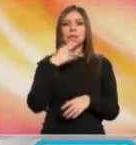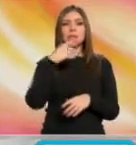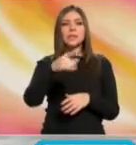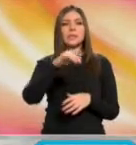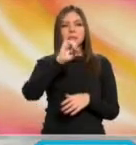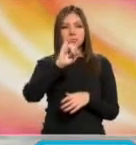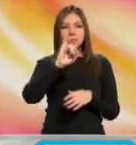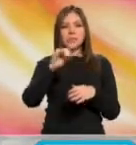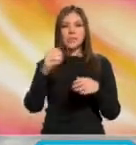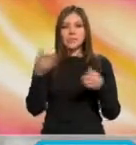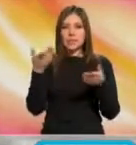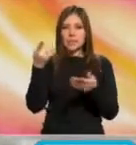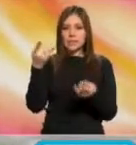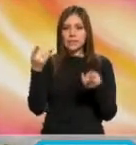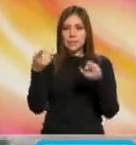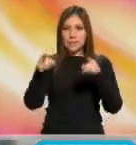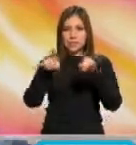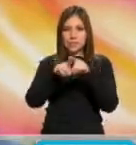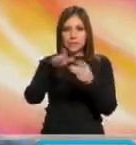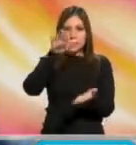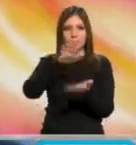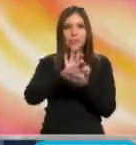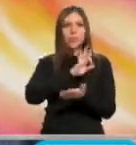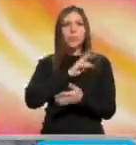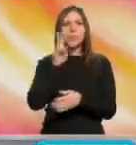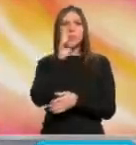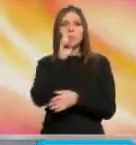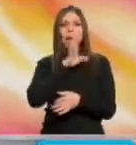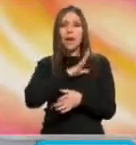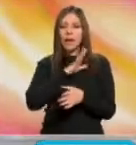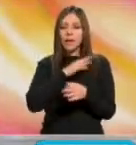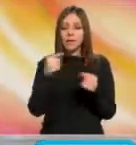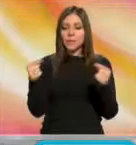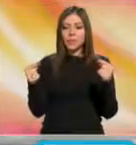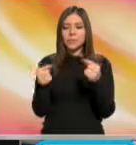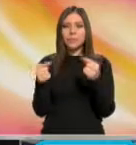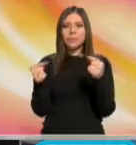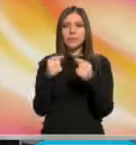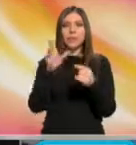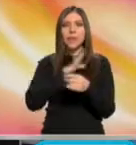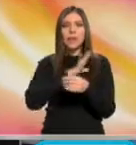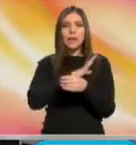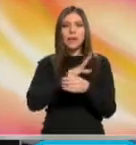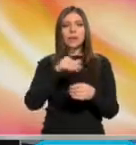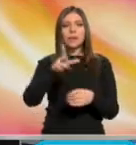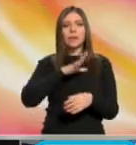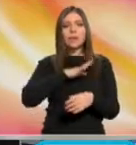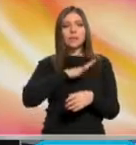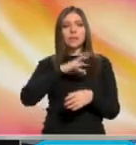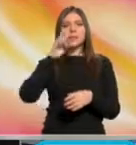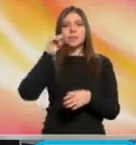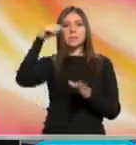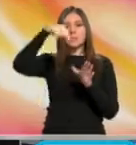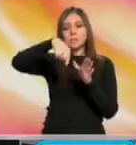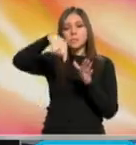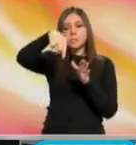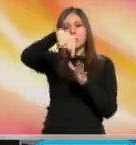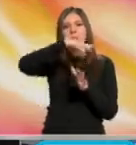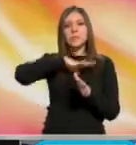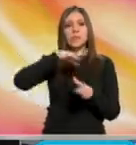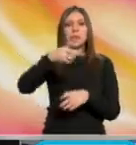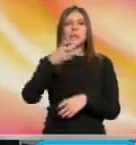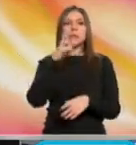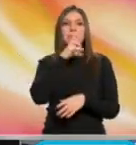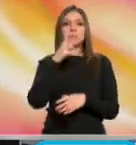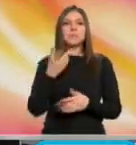está cerrada, pero permite el aire Ajá. por arriba y por abajo. Tiene unos orificios Tiene arriba. unos orificios arriba y además tiene orificios Qué abajo.